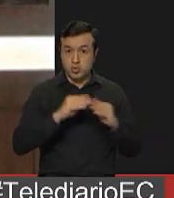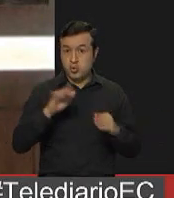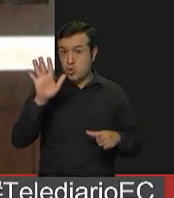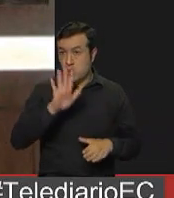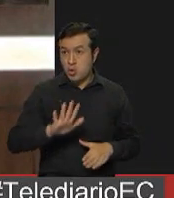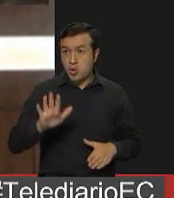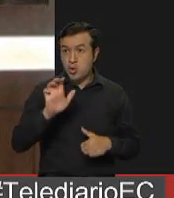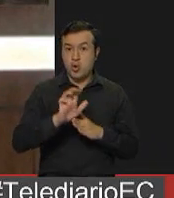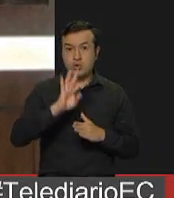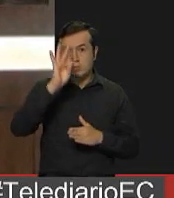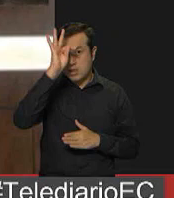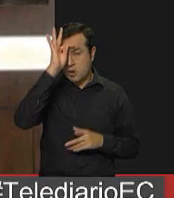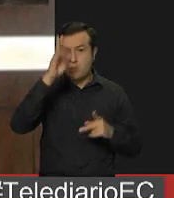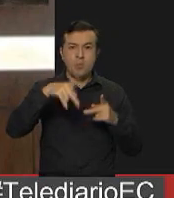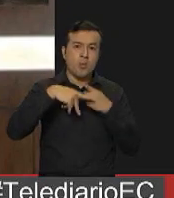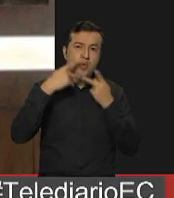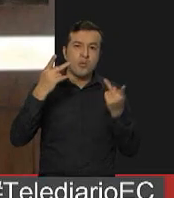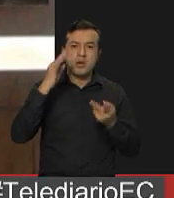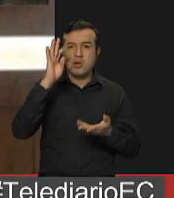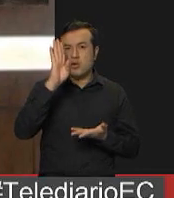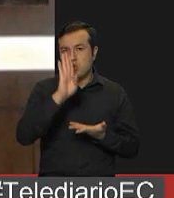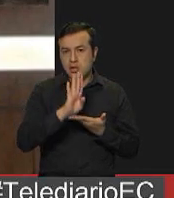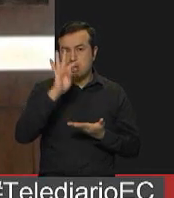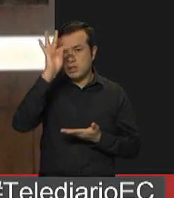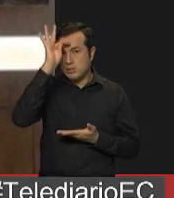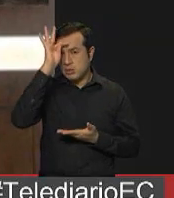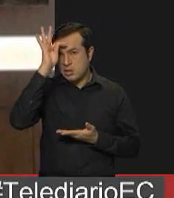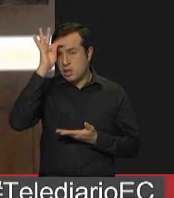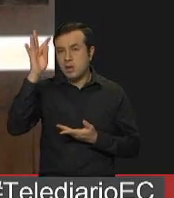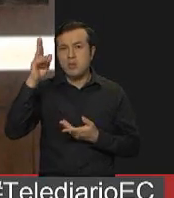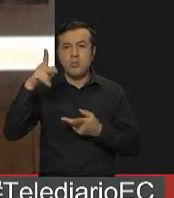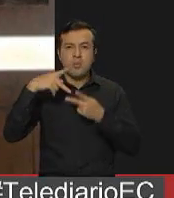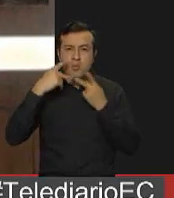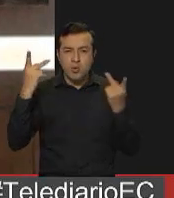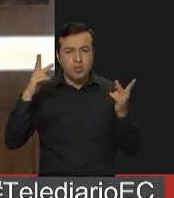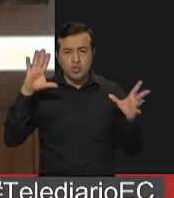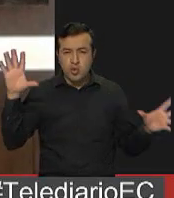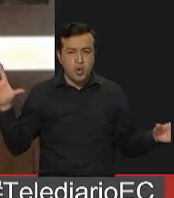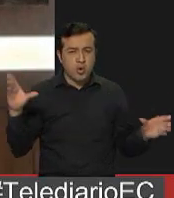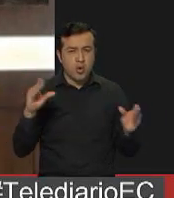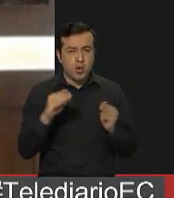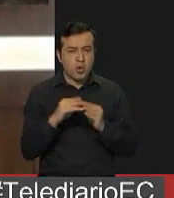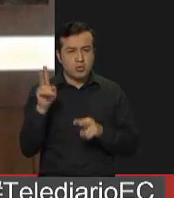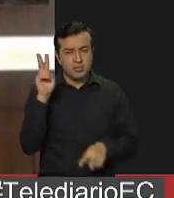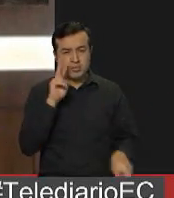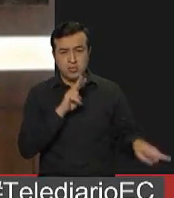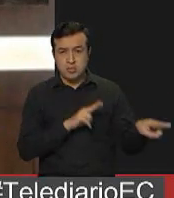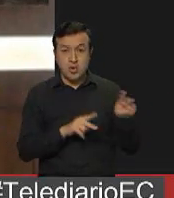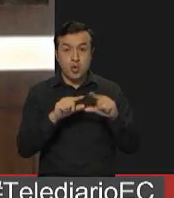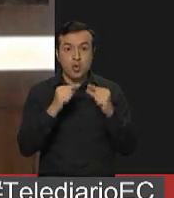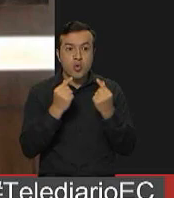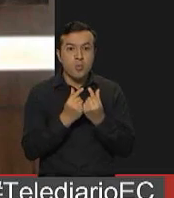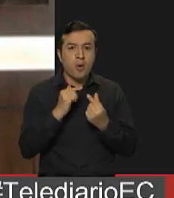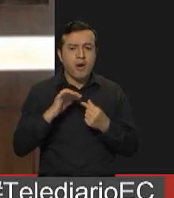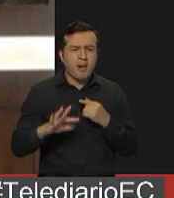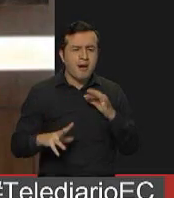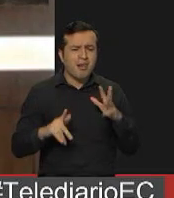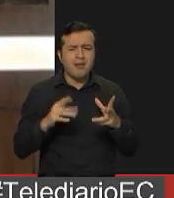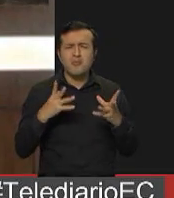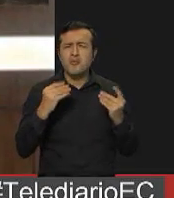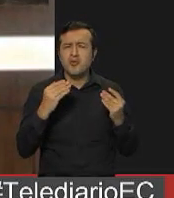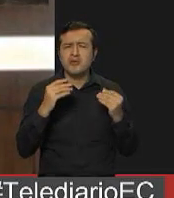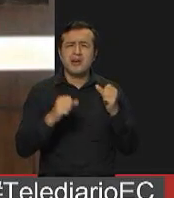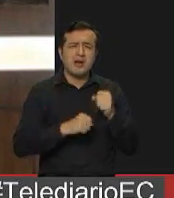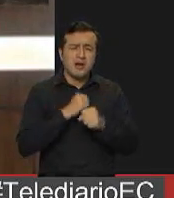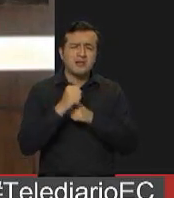están públicos, del CIE, del Ministerio de Salud Pública, a una serie de más que lucraron durante muchísimo